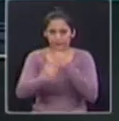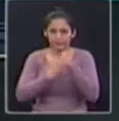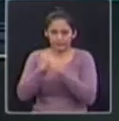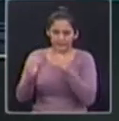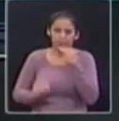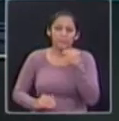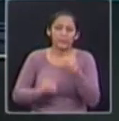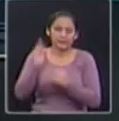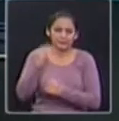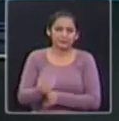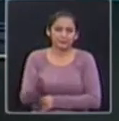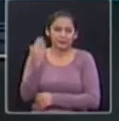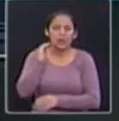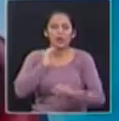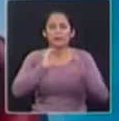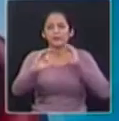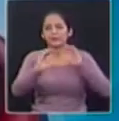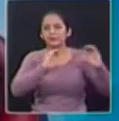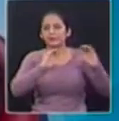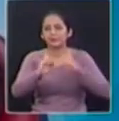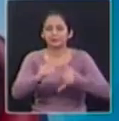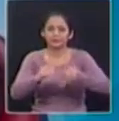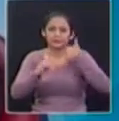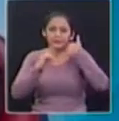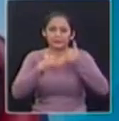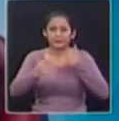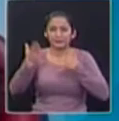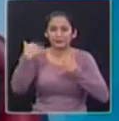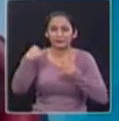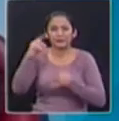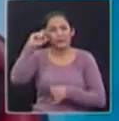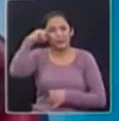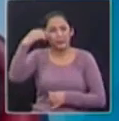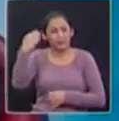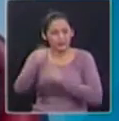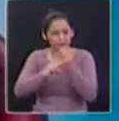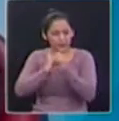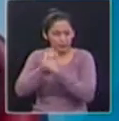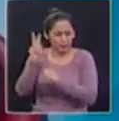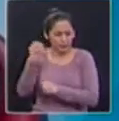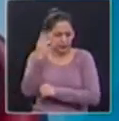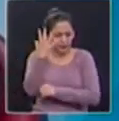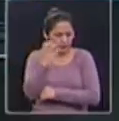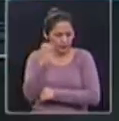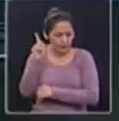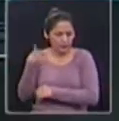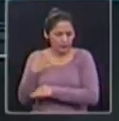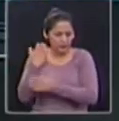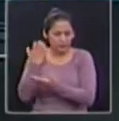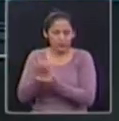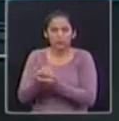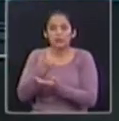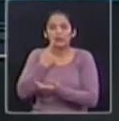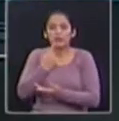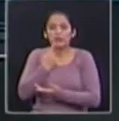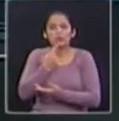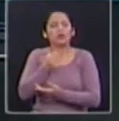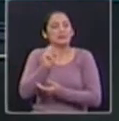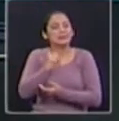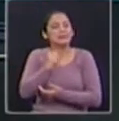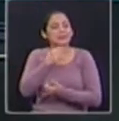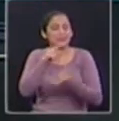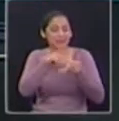del dinero electrónico de que el economista lo propuso creo que el 2015 o habló del tema y seguimos con lo mismo